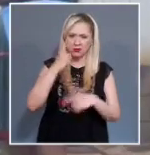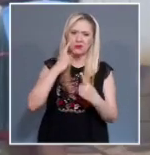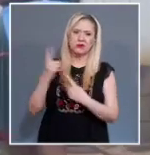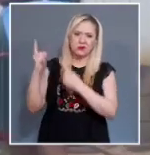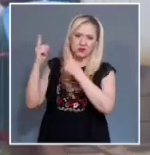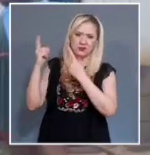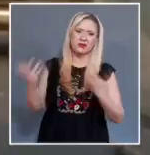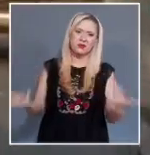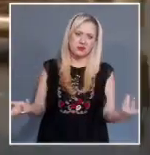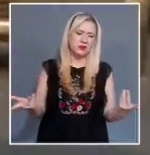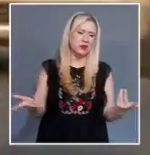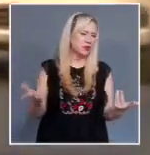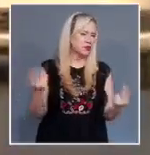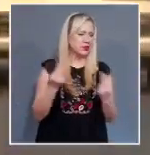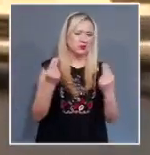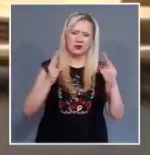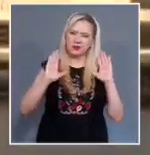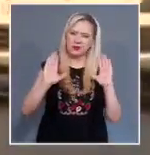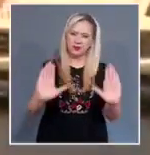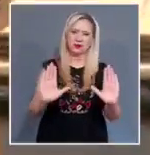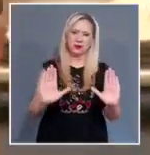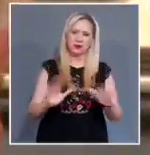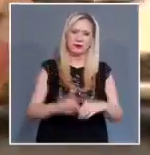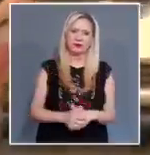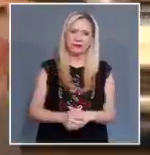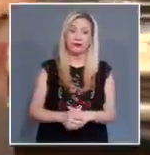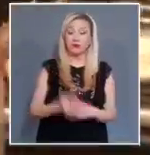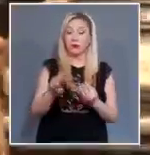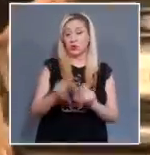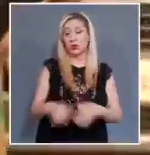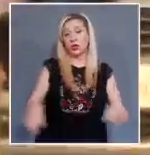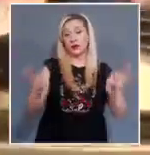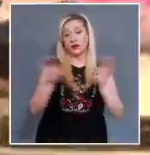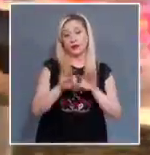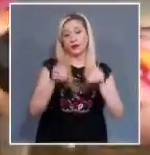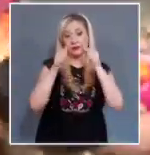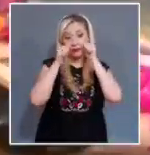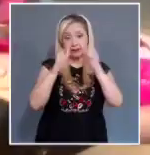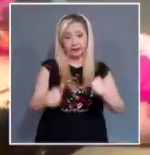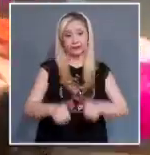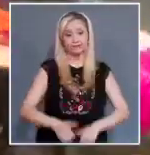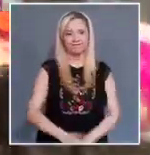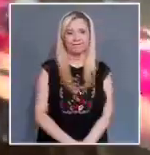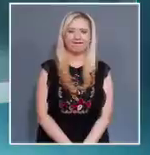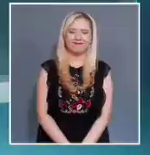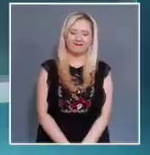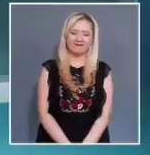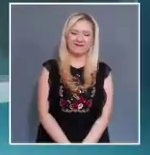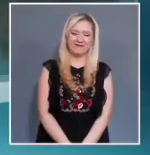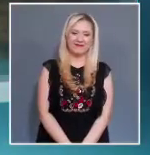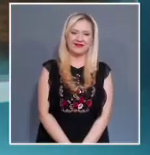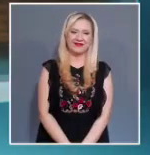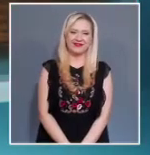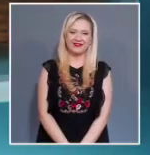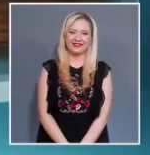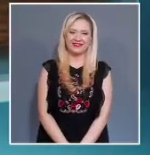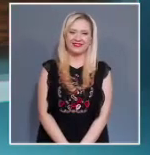niños y adolescentes. Para el canal del Poder Judicial de la Federación, Héctor García Mejía.